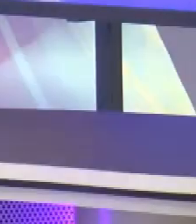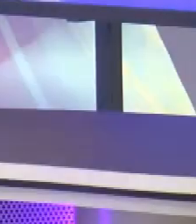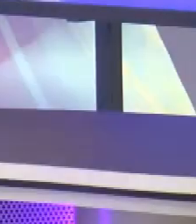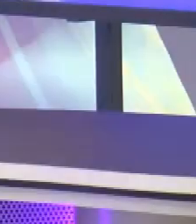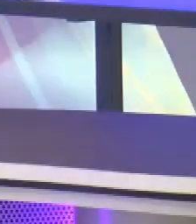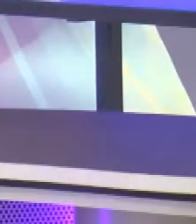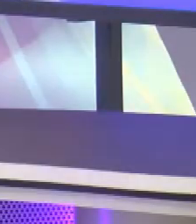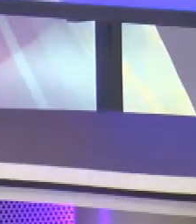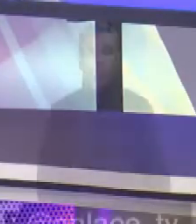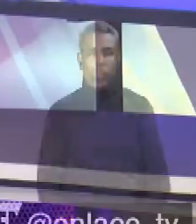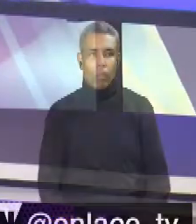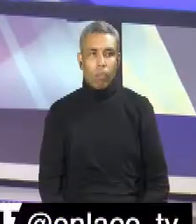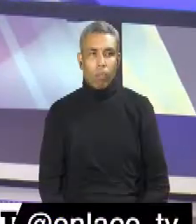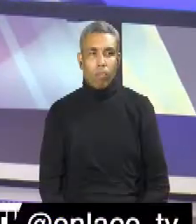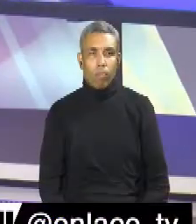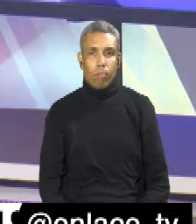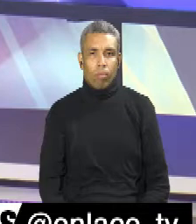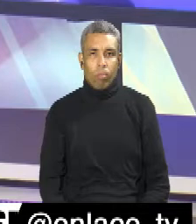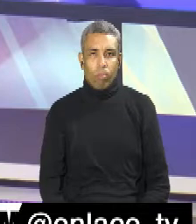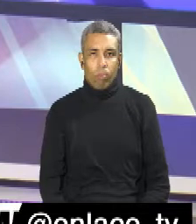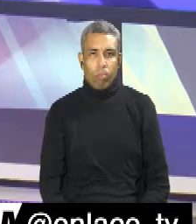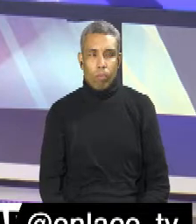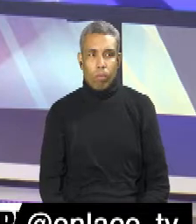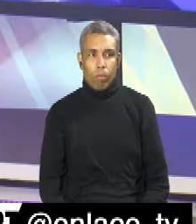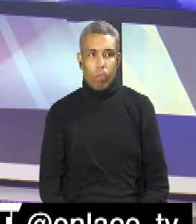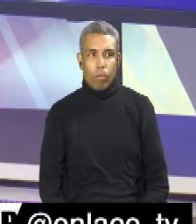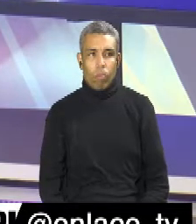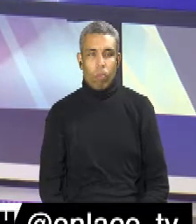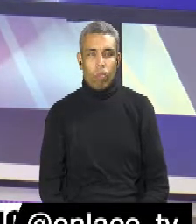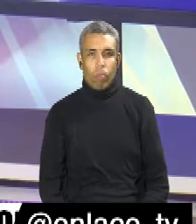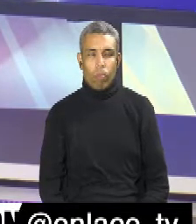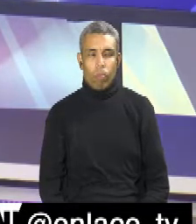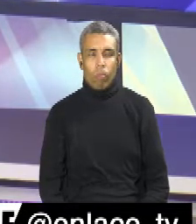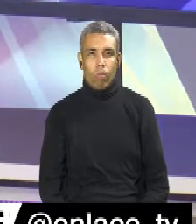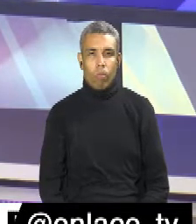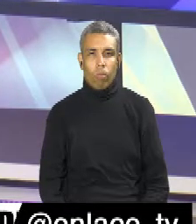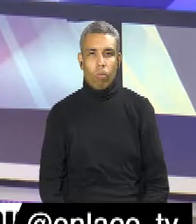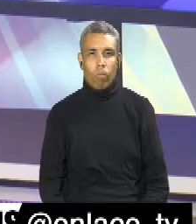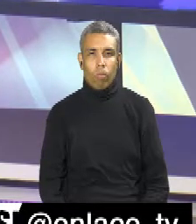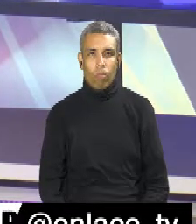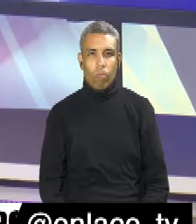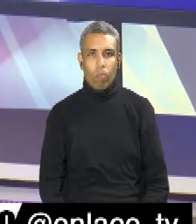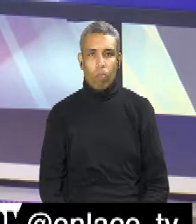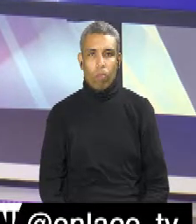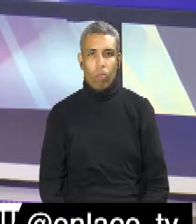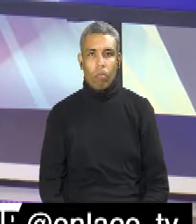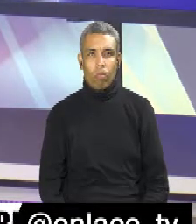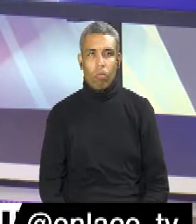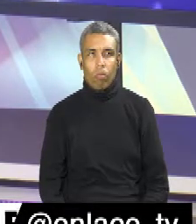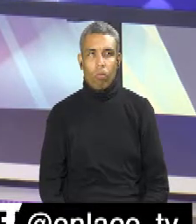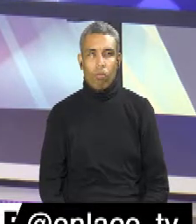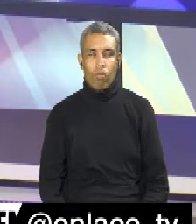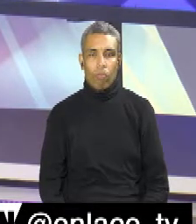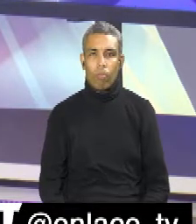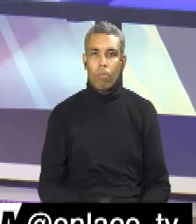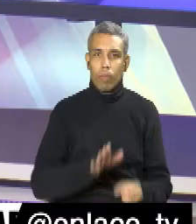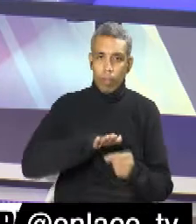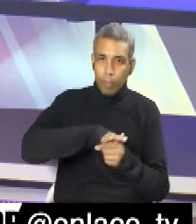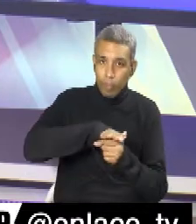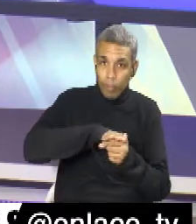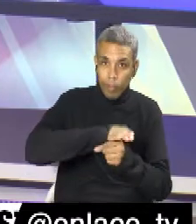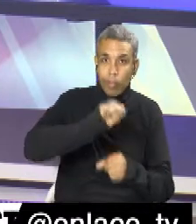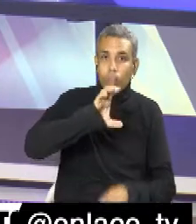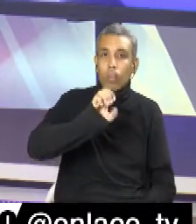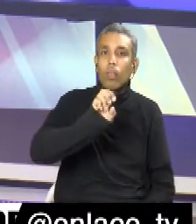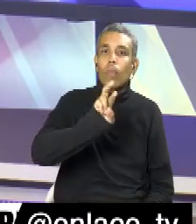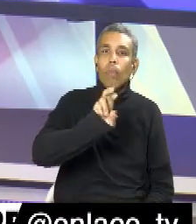Con el fin de brindar seguridad a la población y alejar a los niños de los malos hábitos, se cumplió jornada de desarme en el barrio Los Corales, en